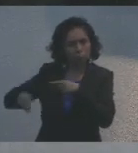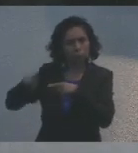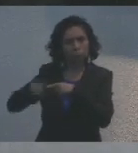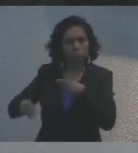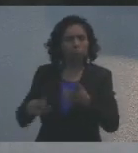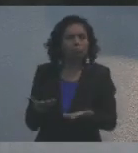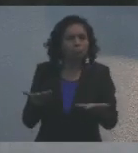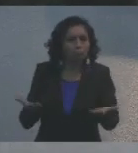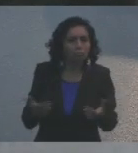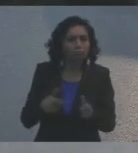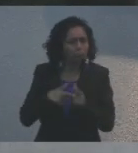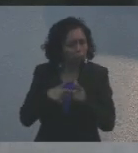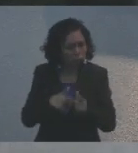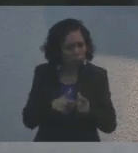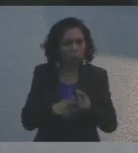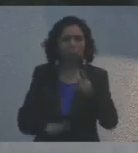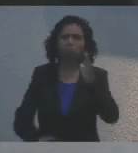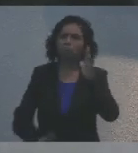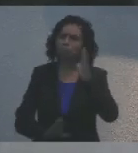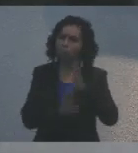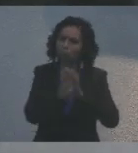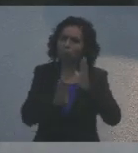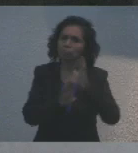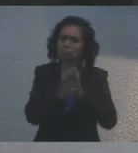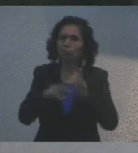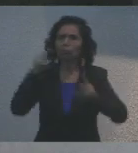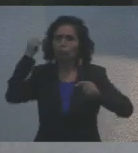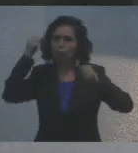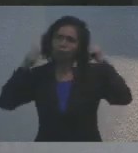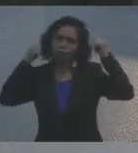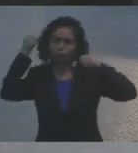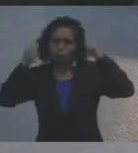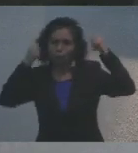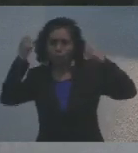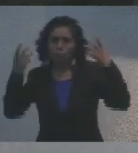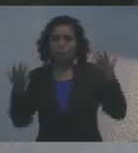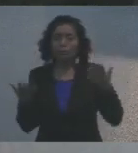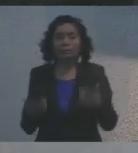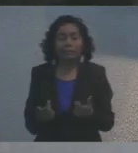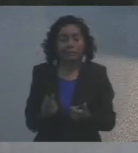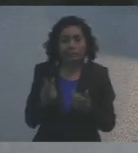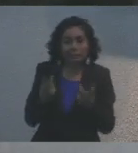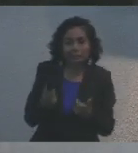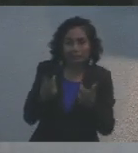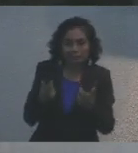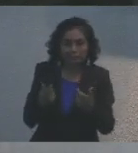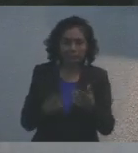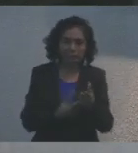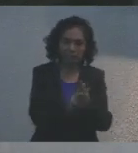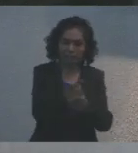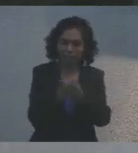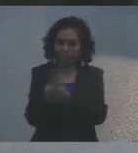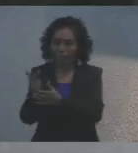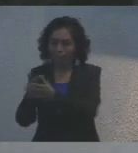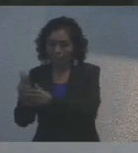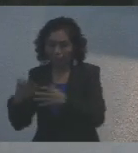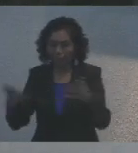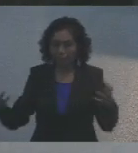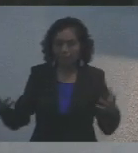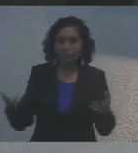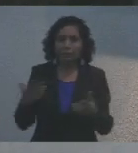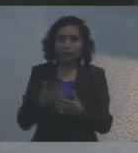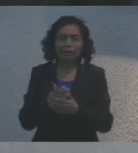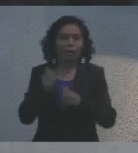que Seguimos avanzando en materias como el turismo a pesar de la crisis del sargazo y las secuelas económicas